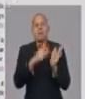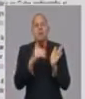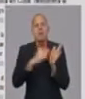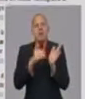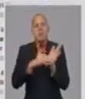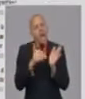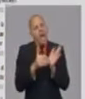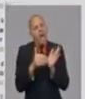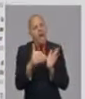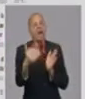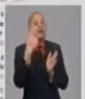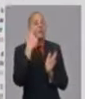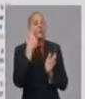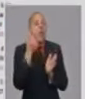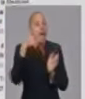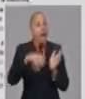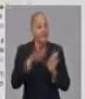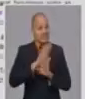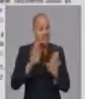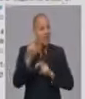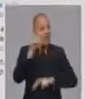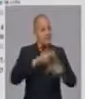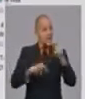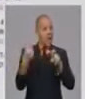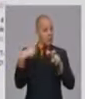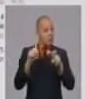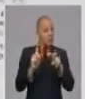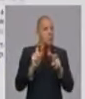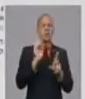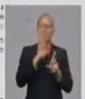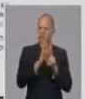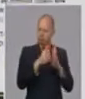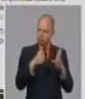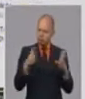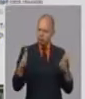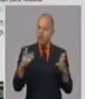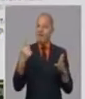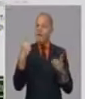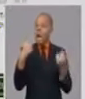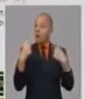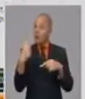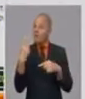están en una fase avanzada, pero aún sin concluir. Y digo eso porque,